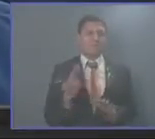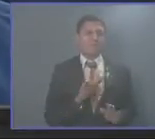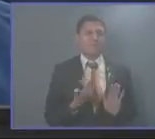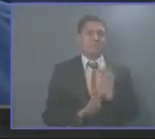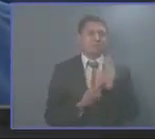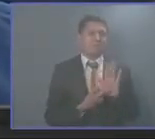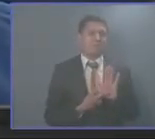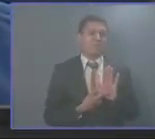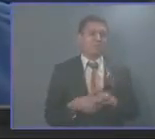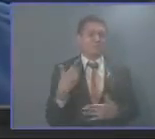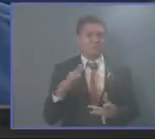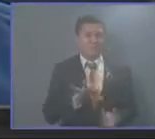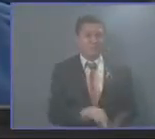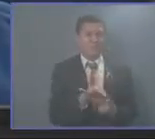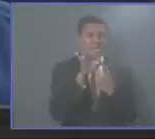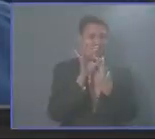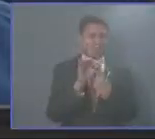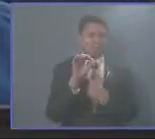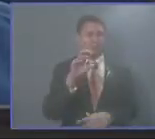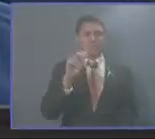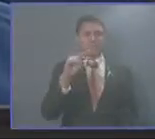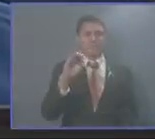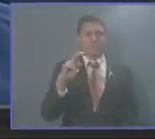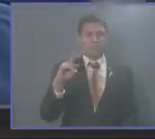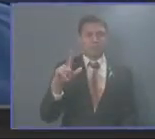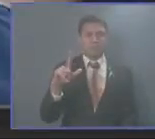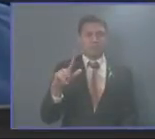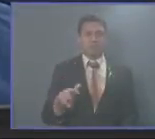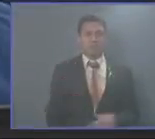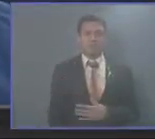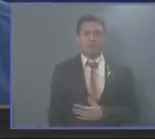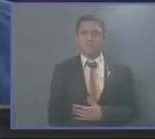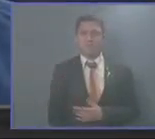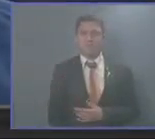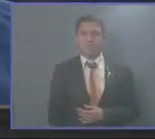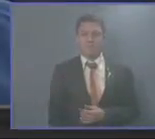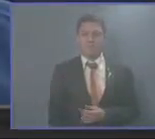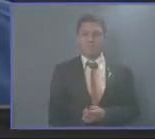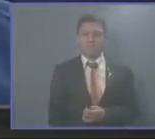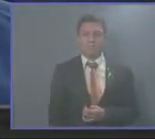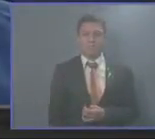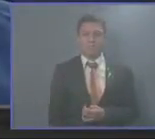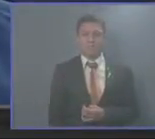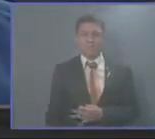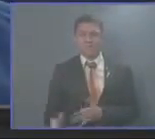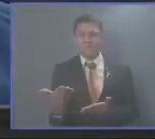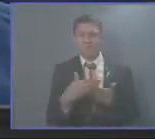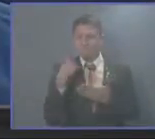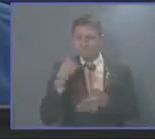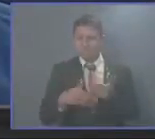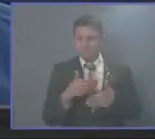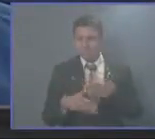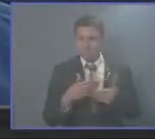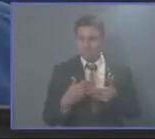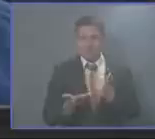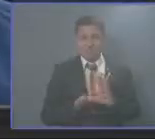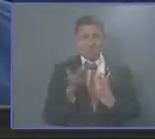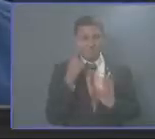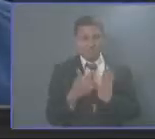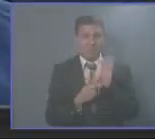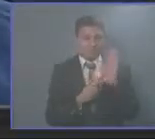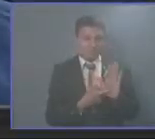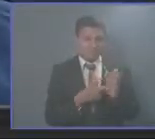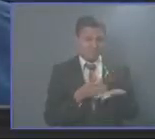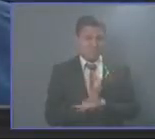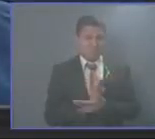2009 fue nombrado cónsul honorario de la República de El Salvador, teniendo un desempeño notable